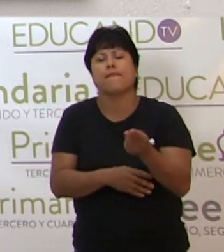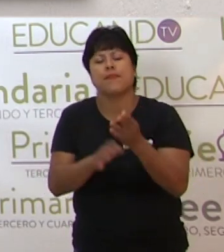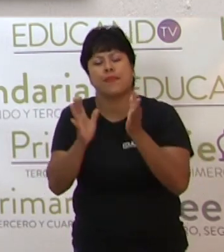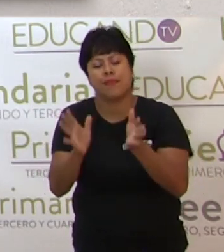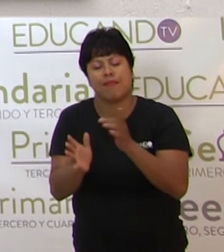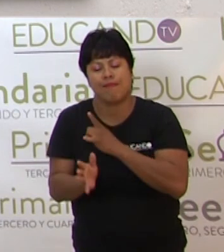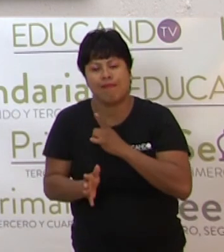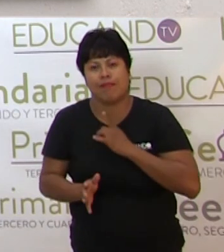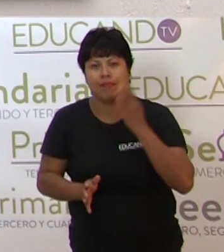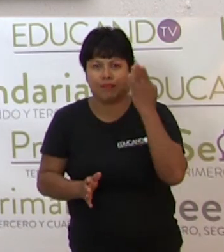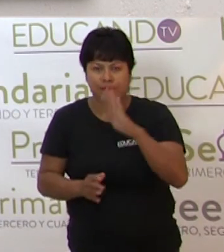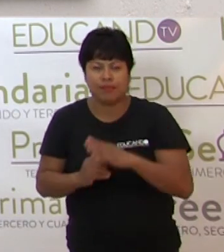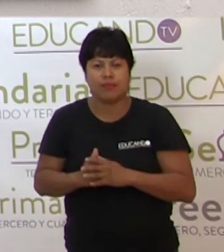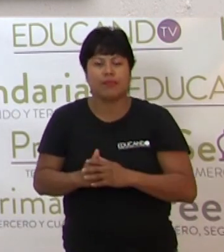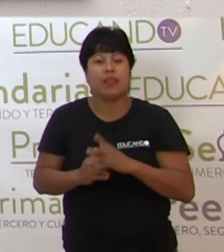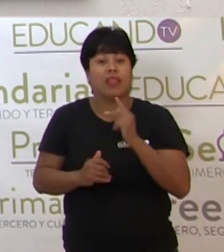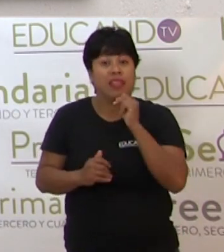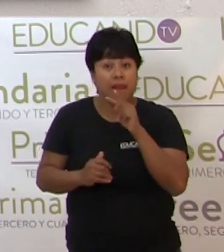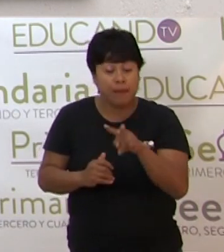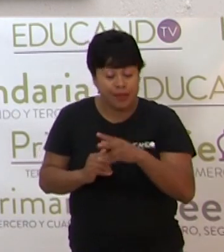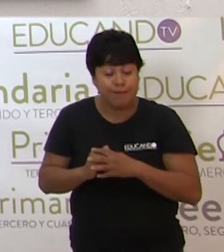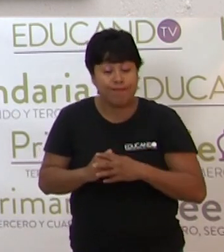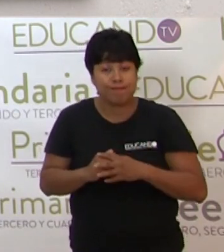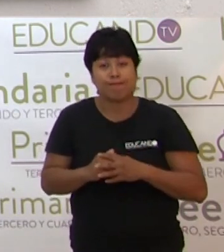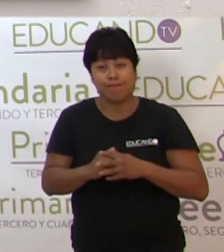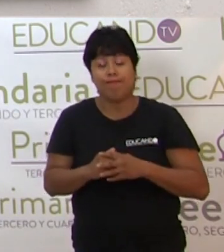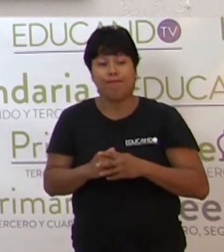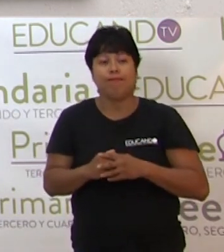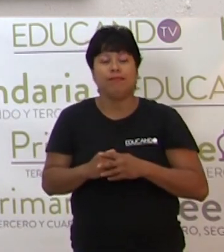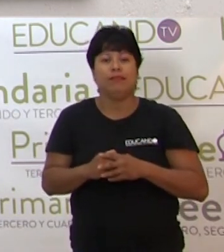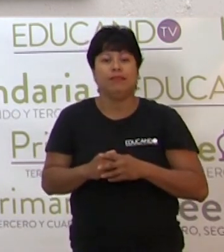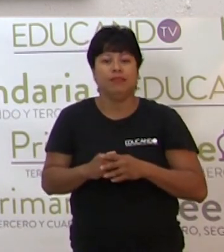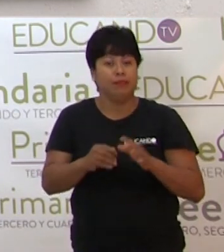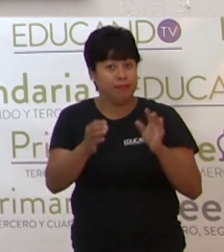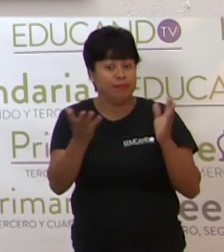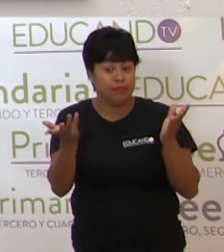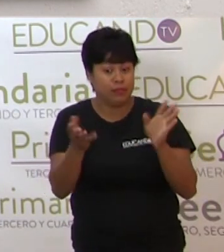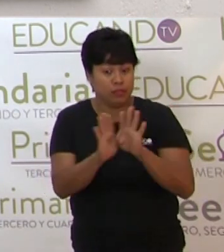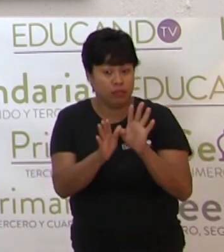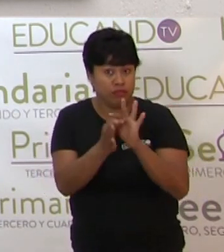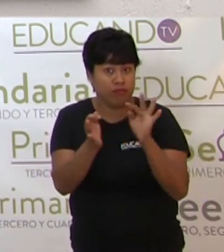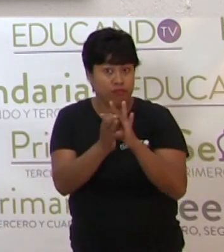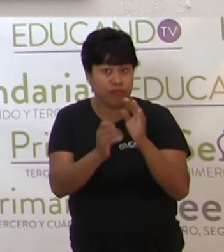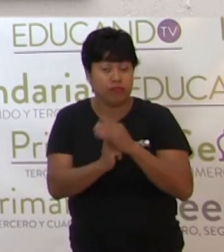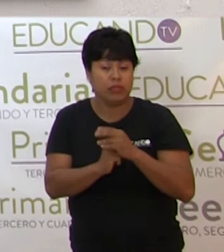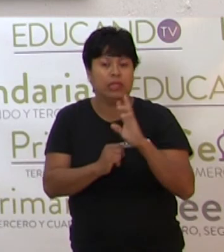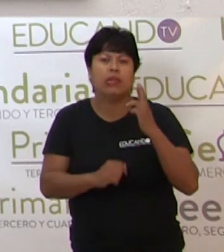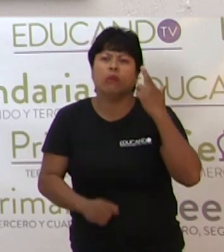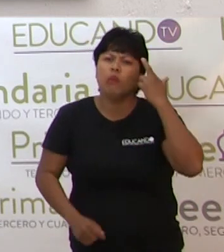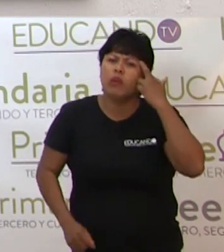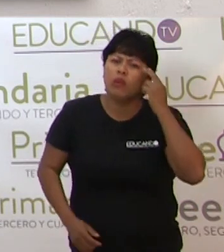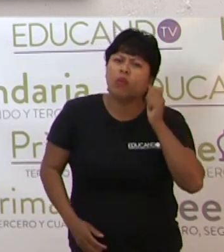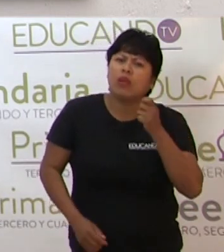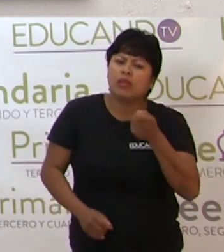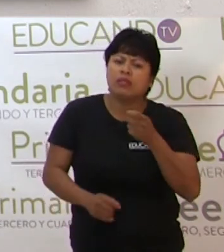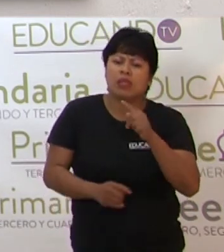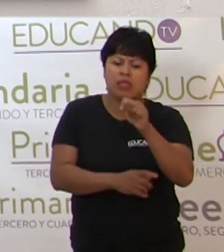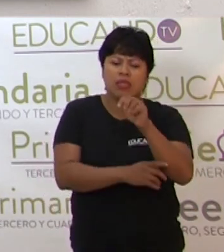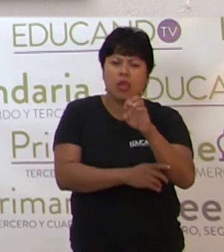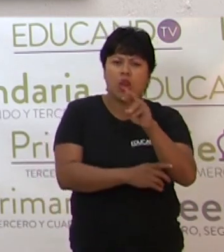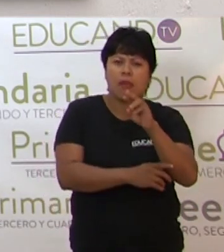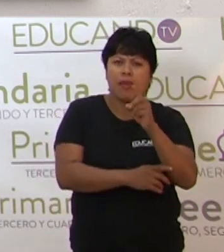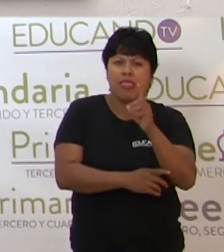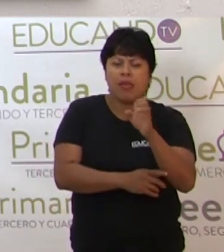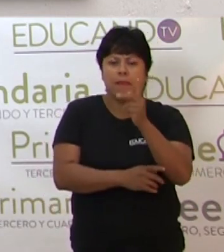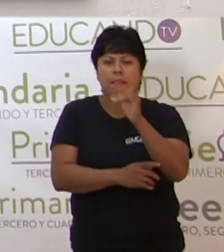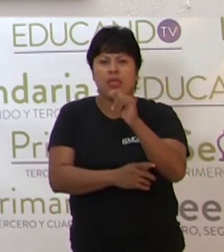de saber. También, ¿sí?, literalmente, ¿sí? ¿Recuerdan cuál es el teorema de Pitágoras? ¿Qué nos